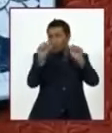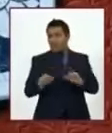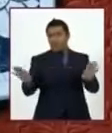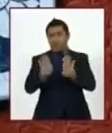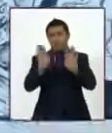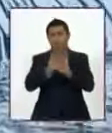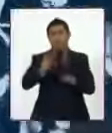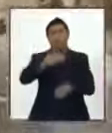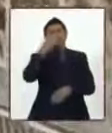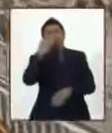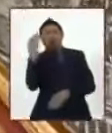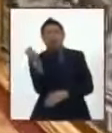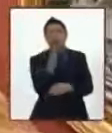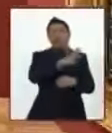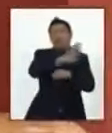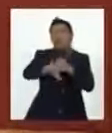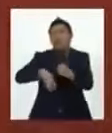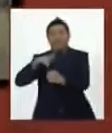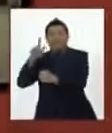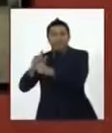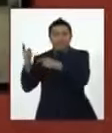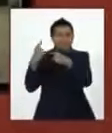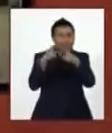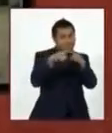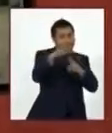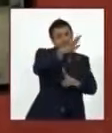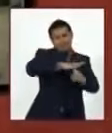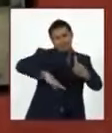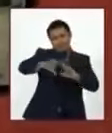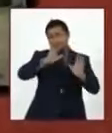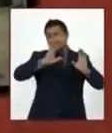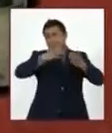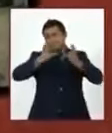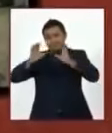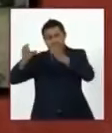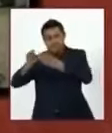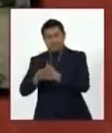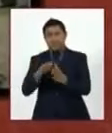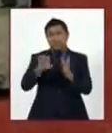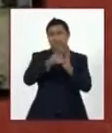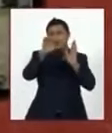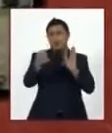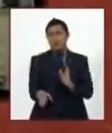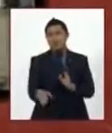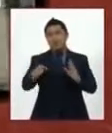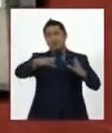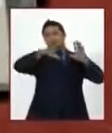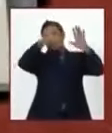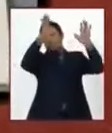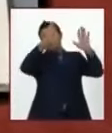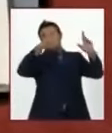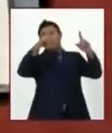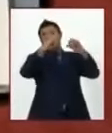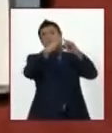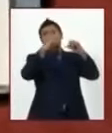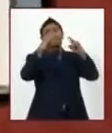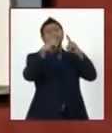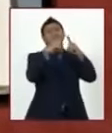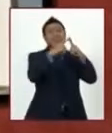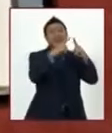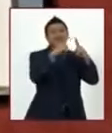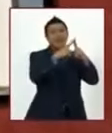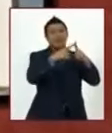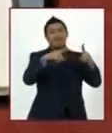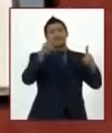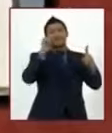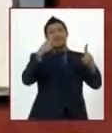de sus regiones. Un ejemplo es la fachada de la iglesia del convento de Acolman, considerada la joya del